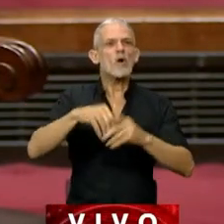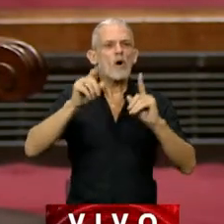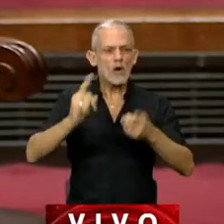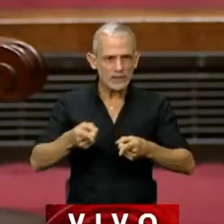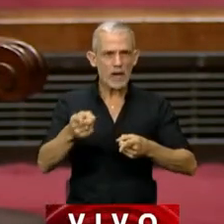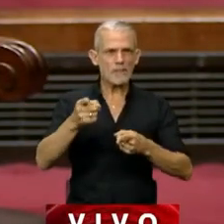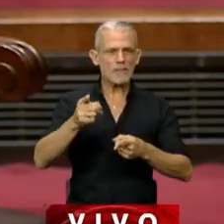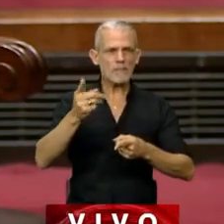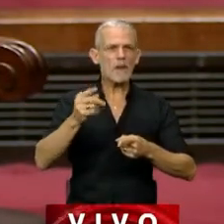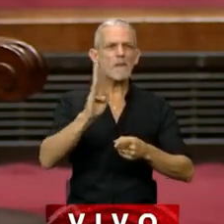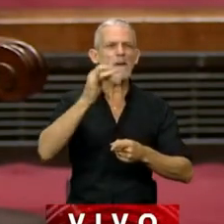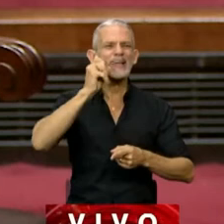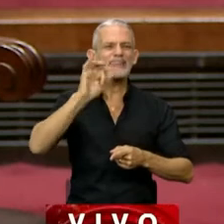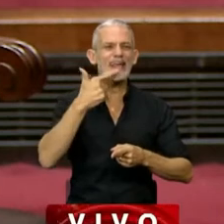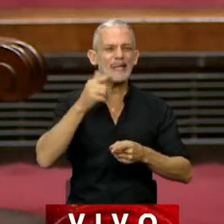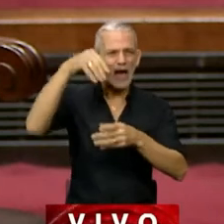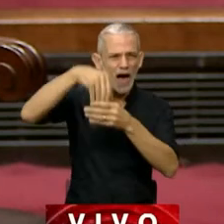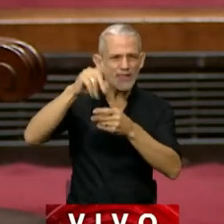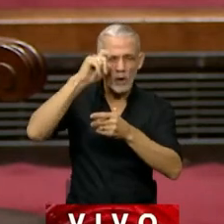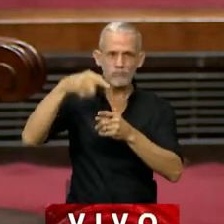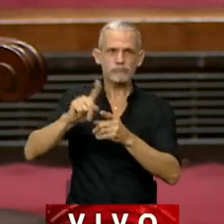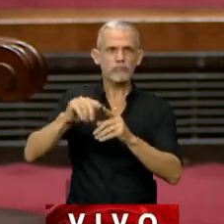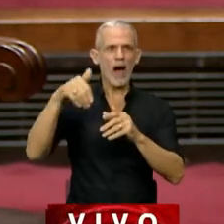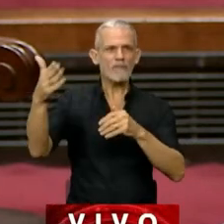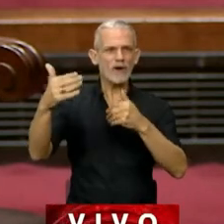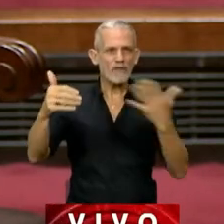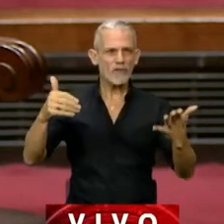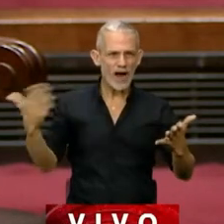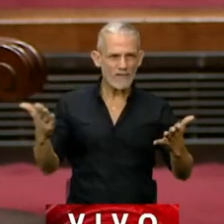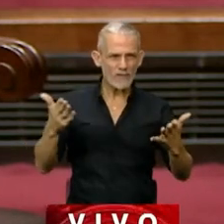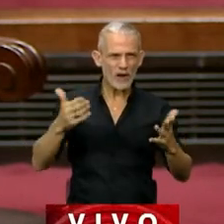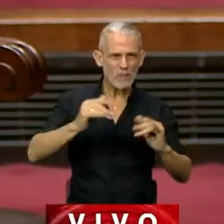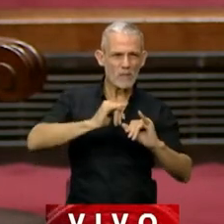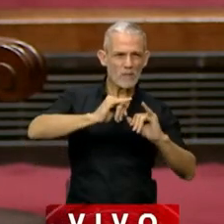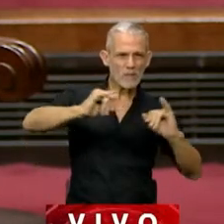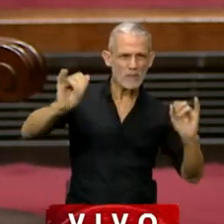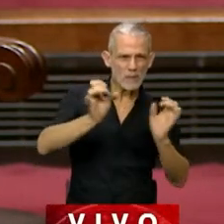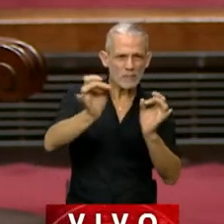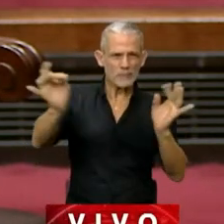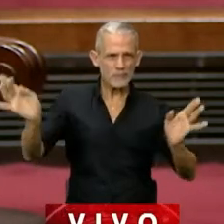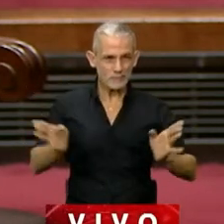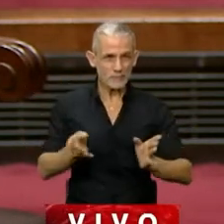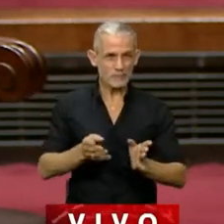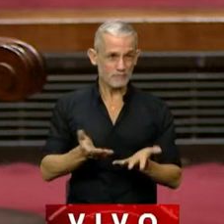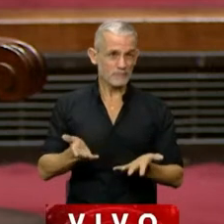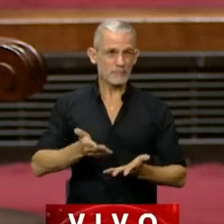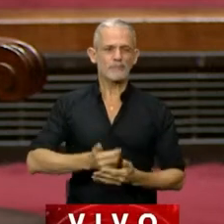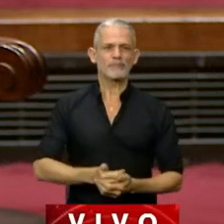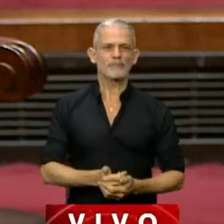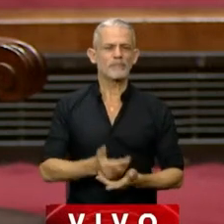empiezan a salir esas bacterias afuera de los hospitales o los centros del cuidado de la salud de